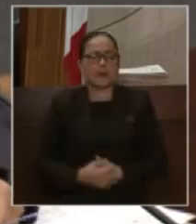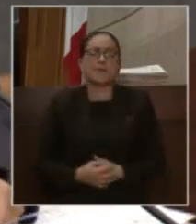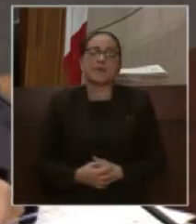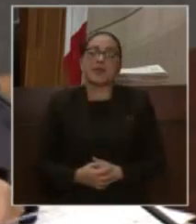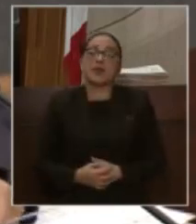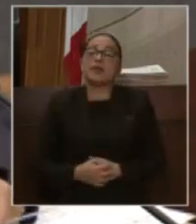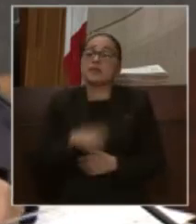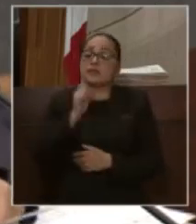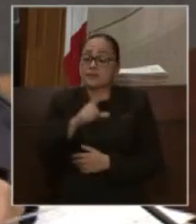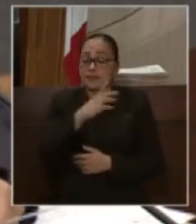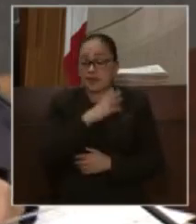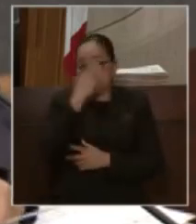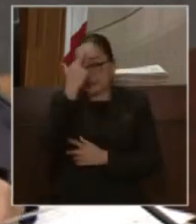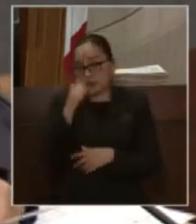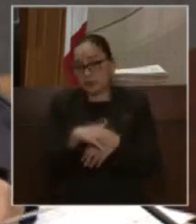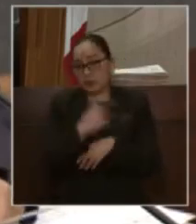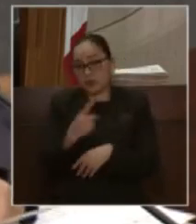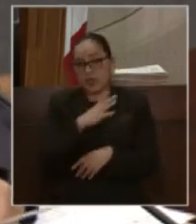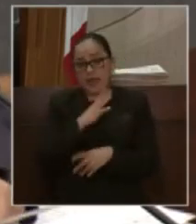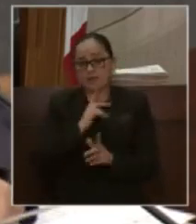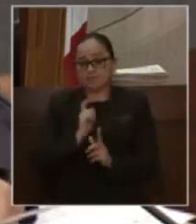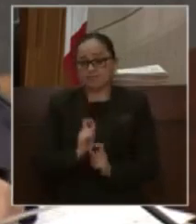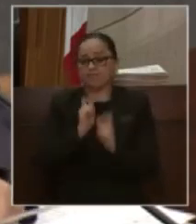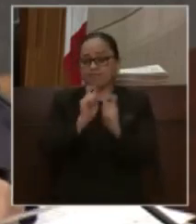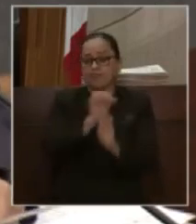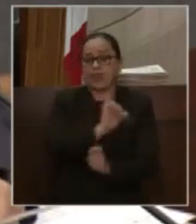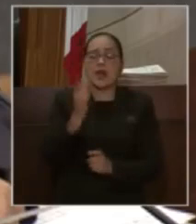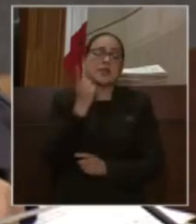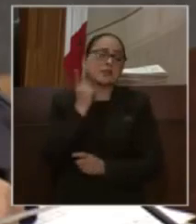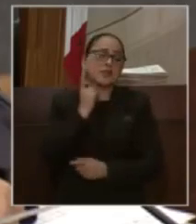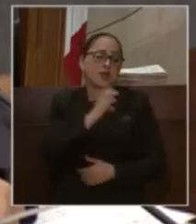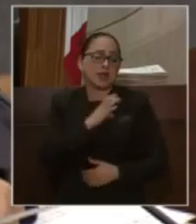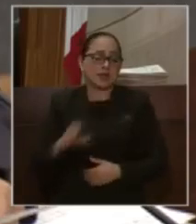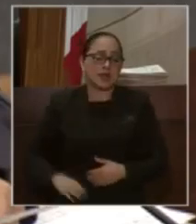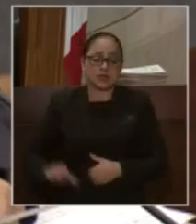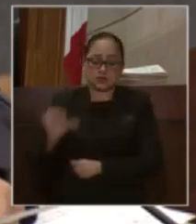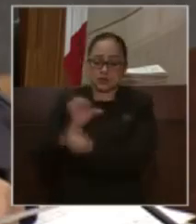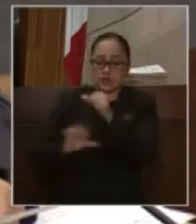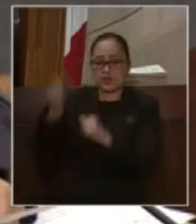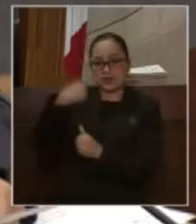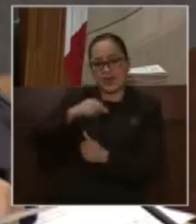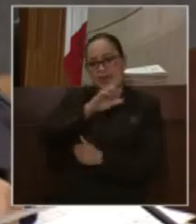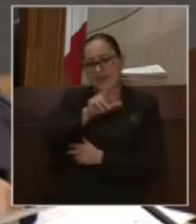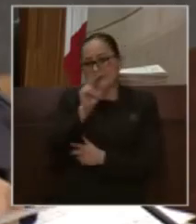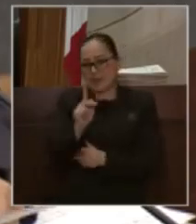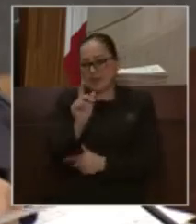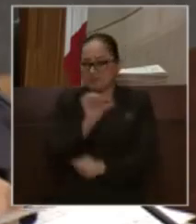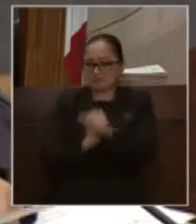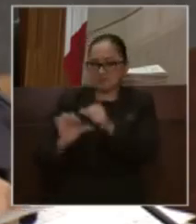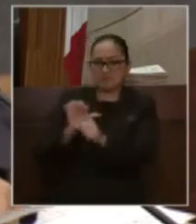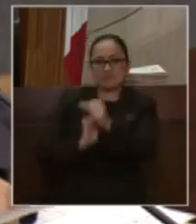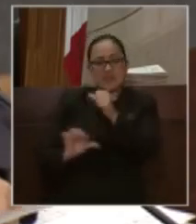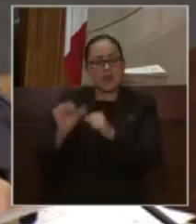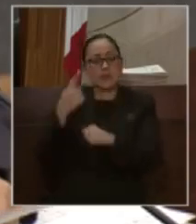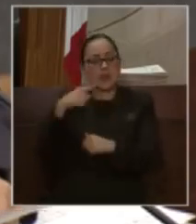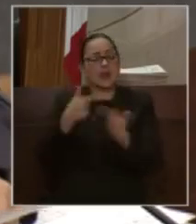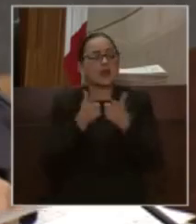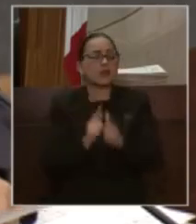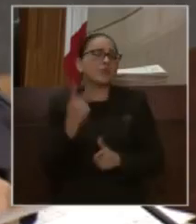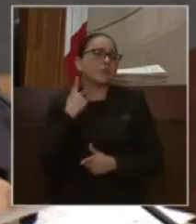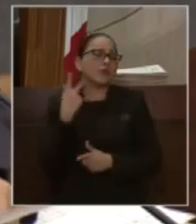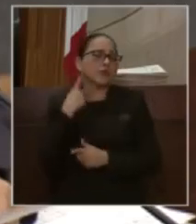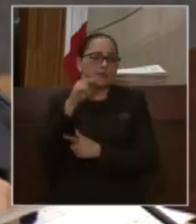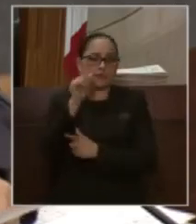declarar fundado el agravio relacionado con la indebida asignación de curules a los candidatos suplentes de las fórmulas de representación proporcional postulados por el Partido